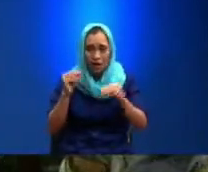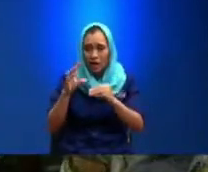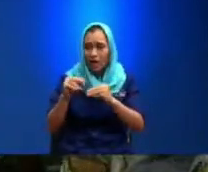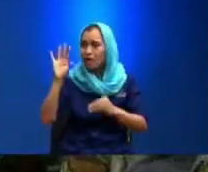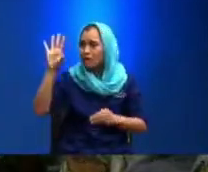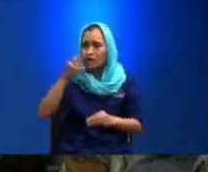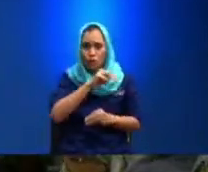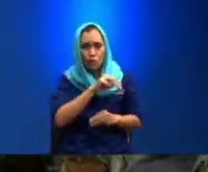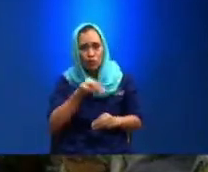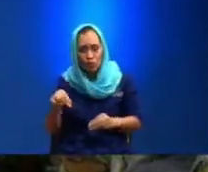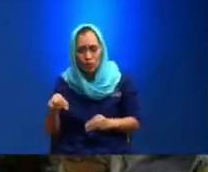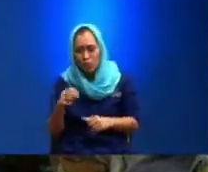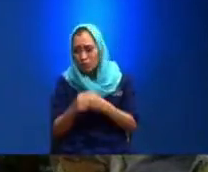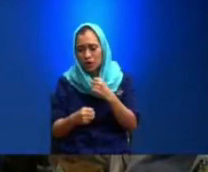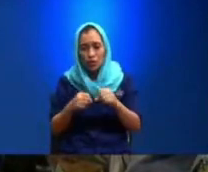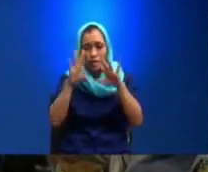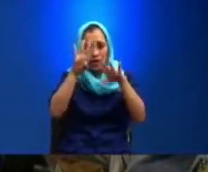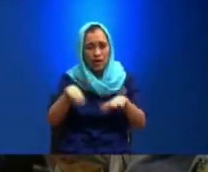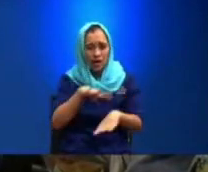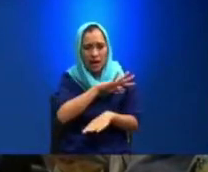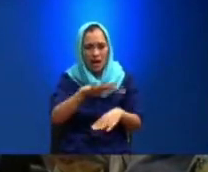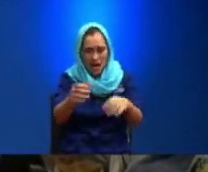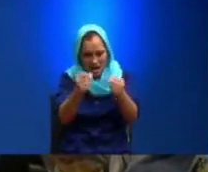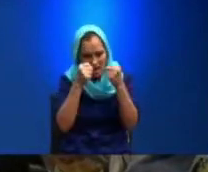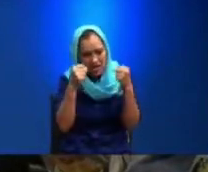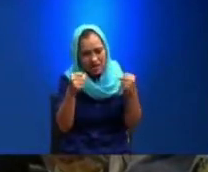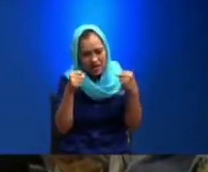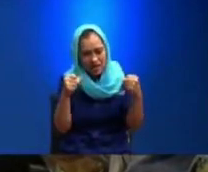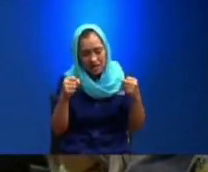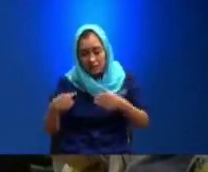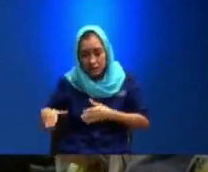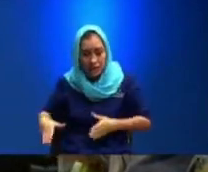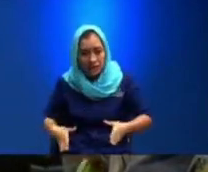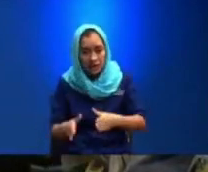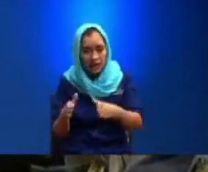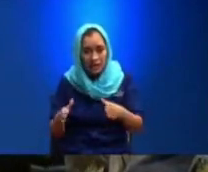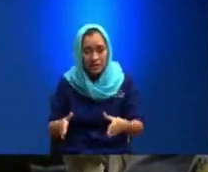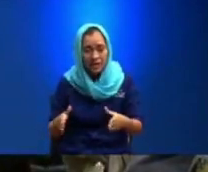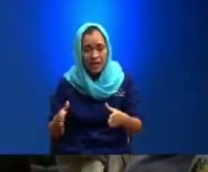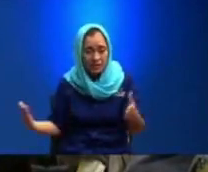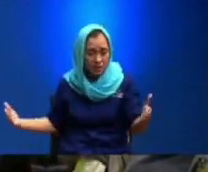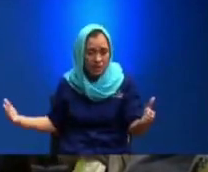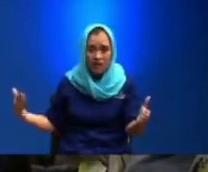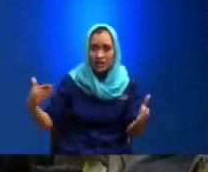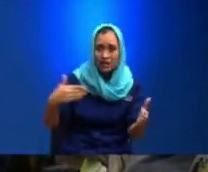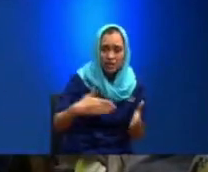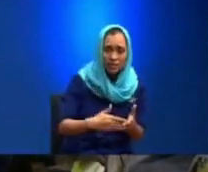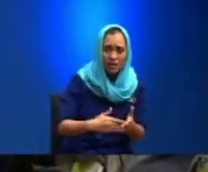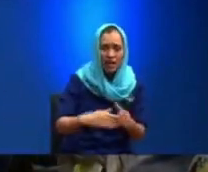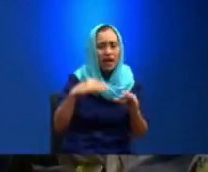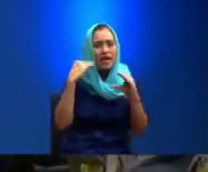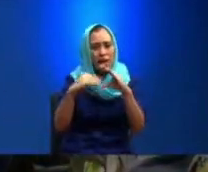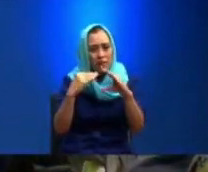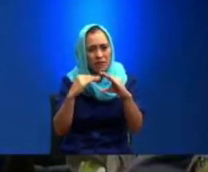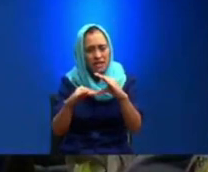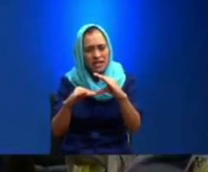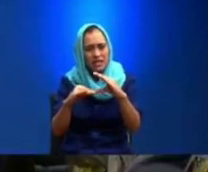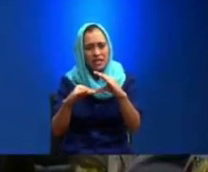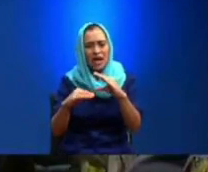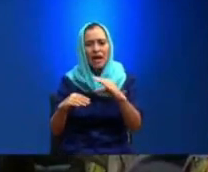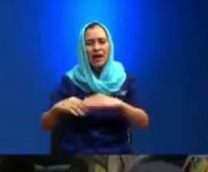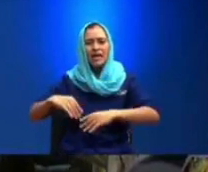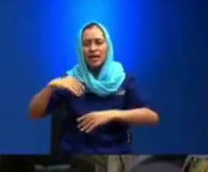las cárceles a los centros hospitalarios a las calles para llevar el mensaje de esperanza señor